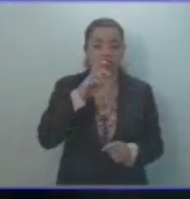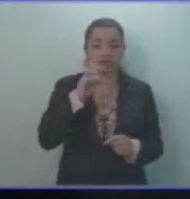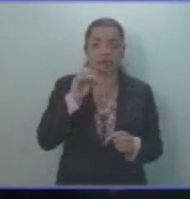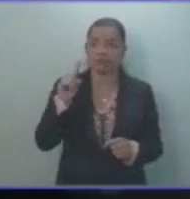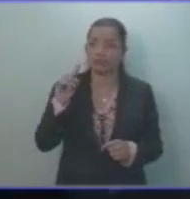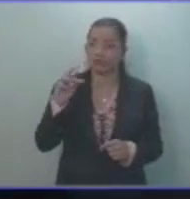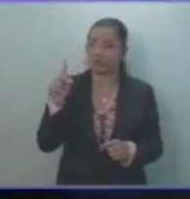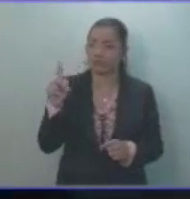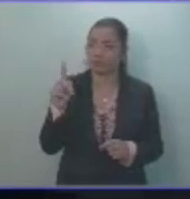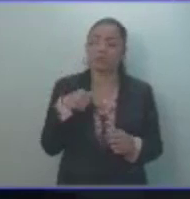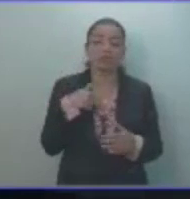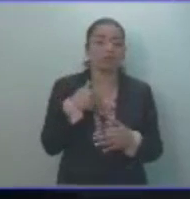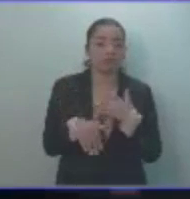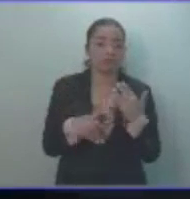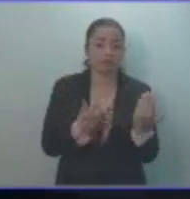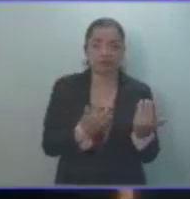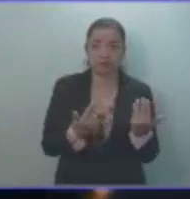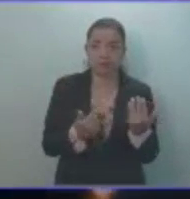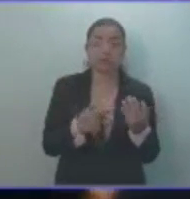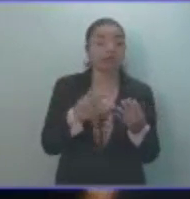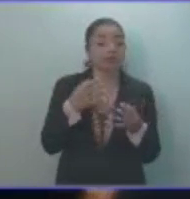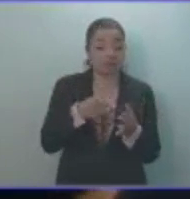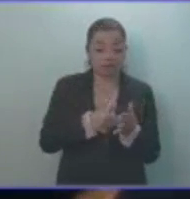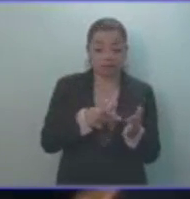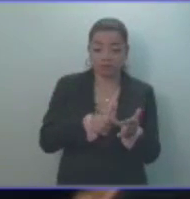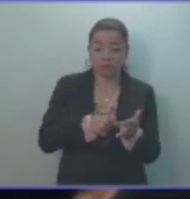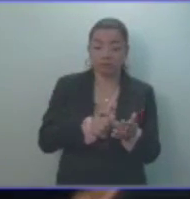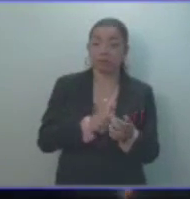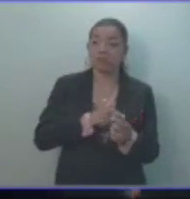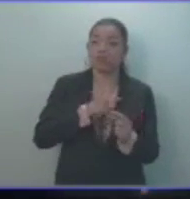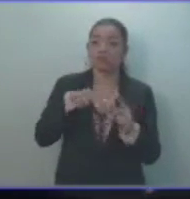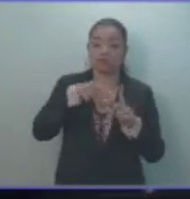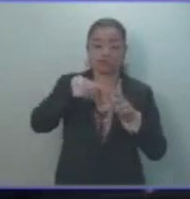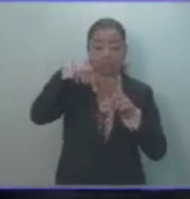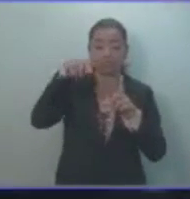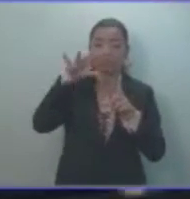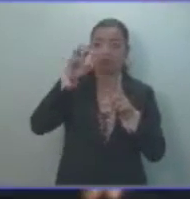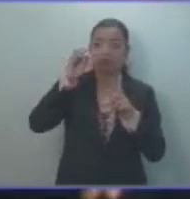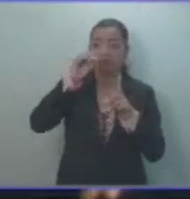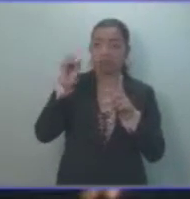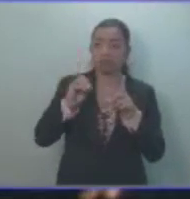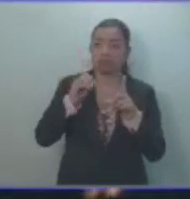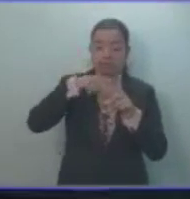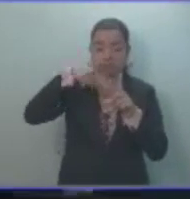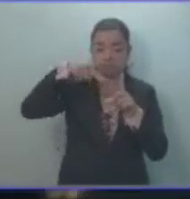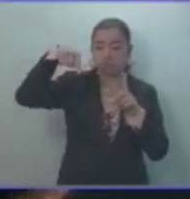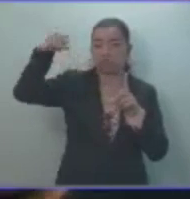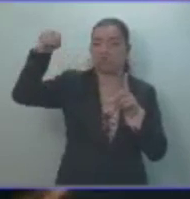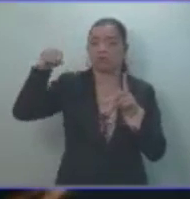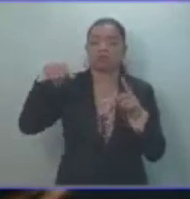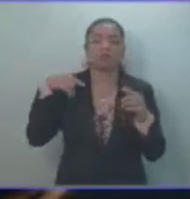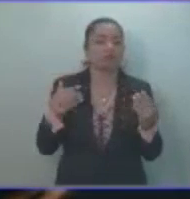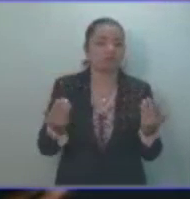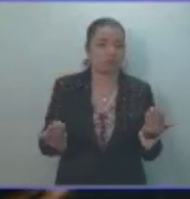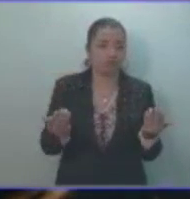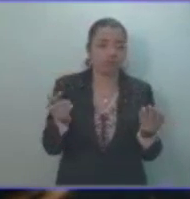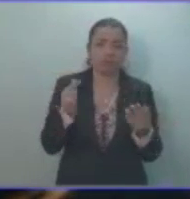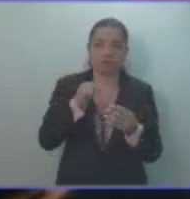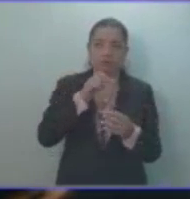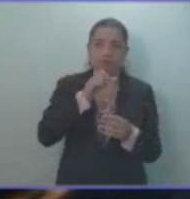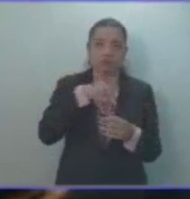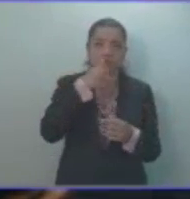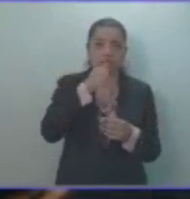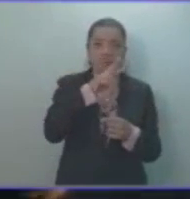2021 y la deuda sin pensiones no puede crecer más del 50% a partir del